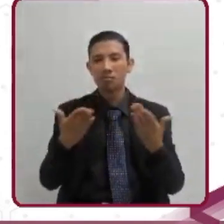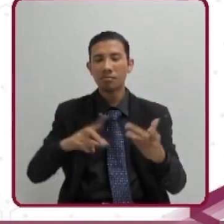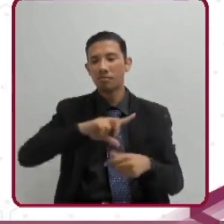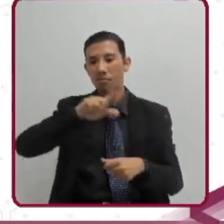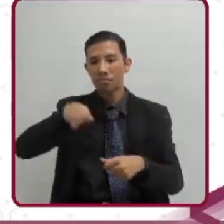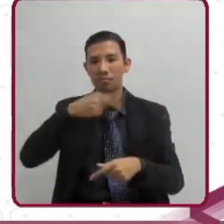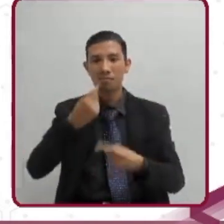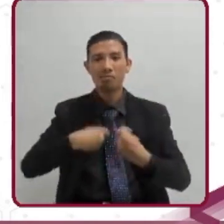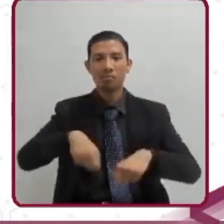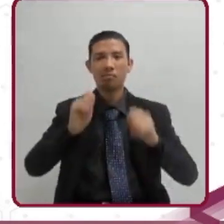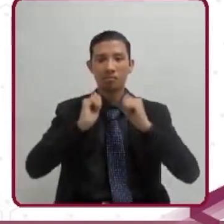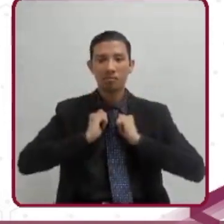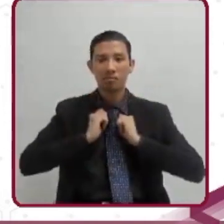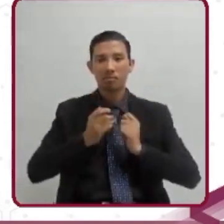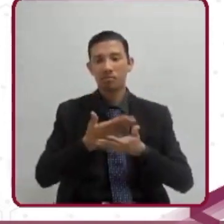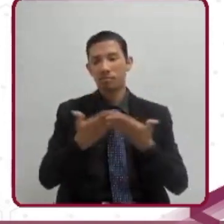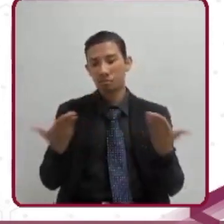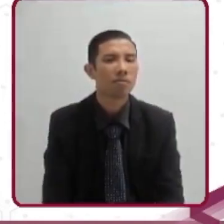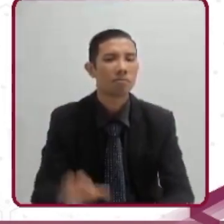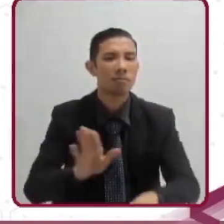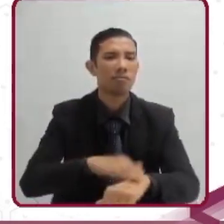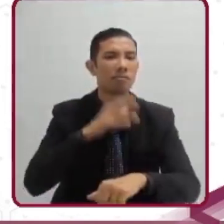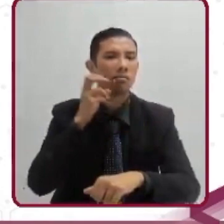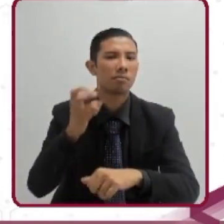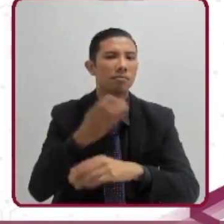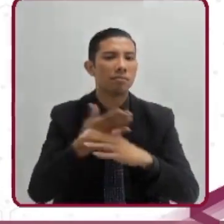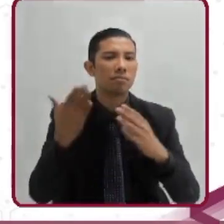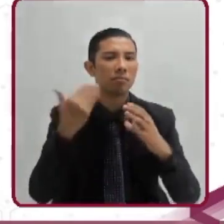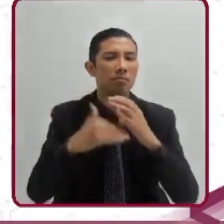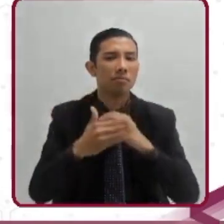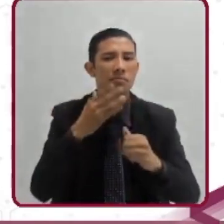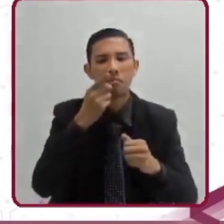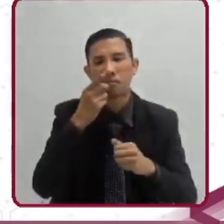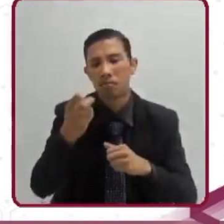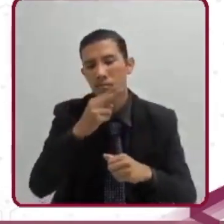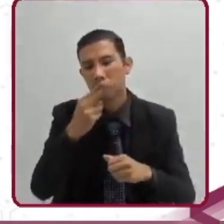Álvaro Falcón, camarógrafo, Silvia Patricia Silva, Noticias TVT.